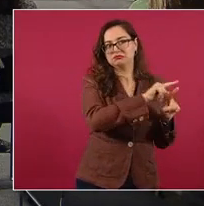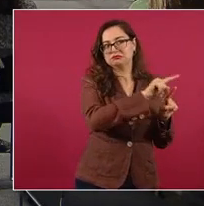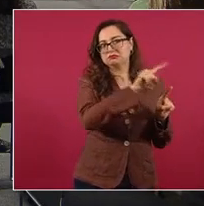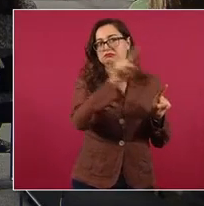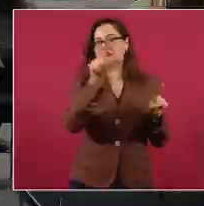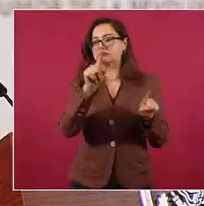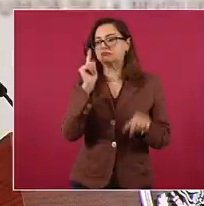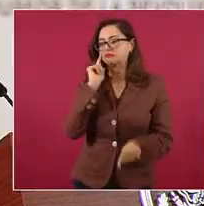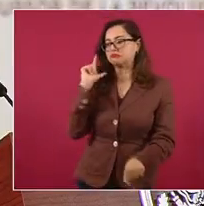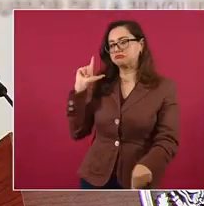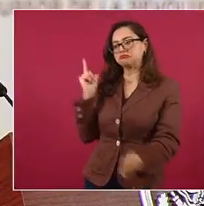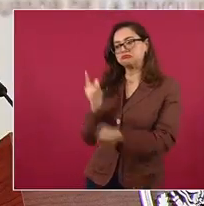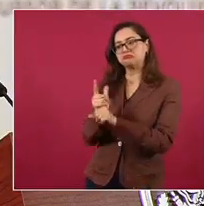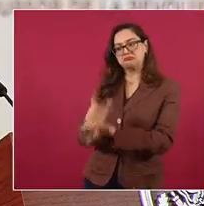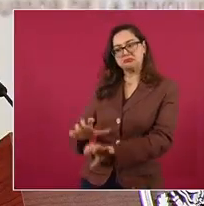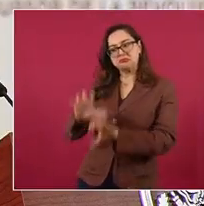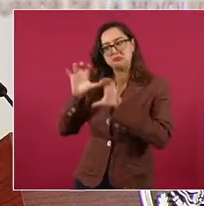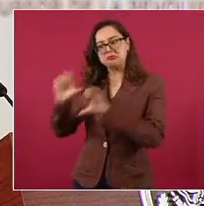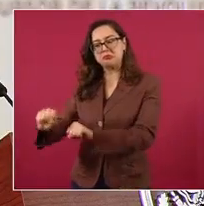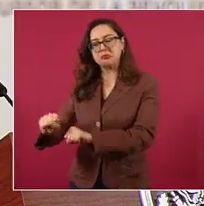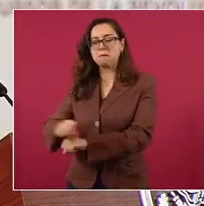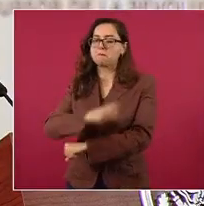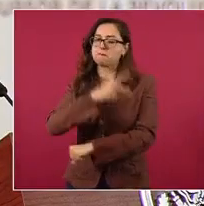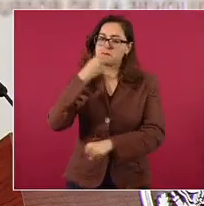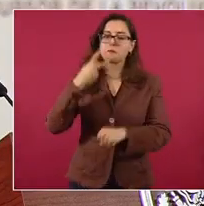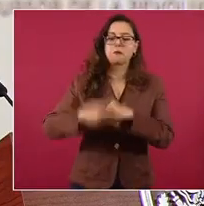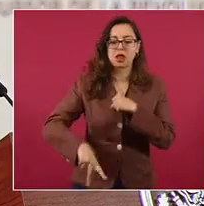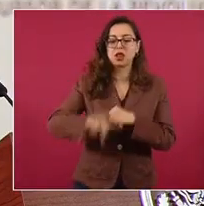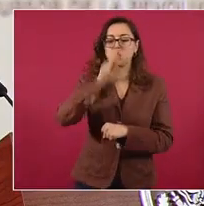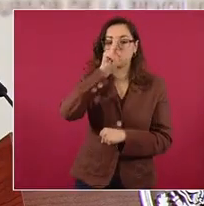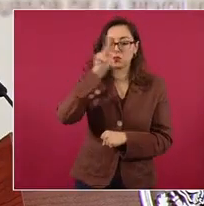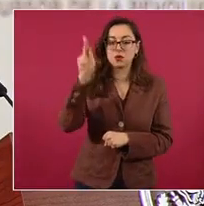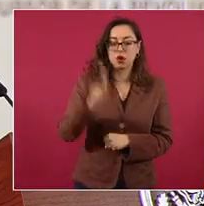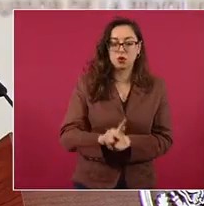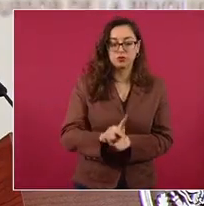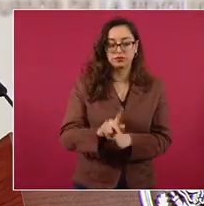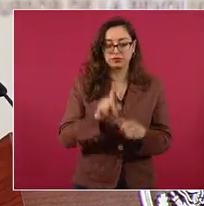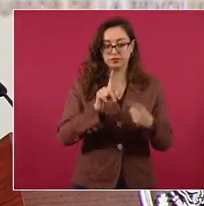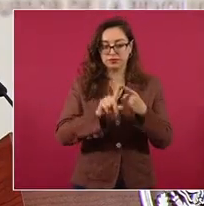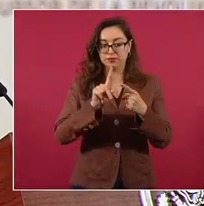más peligro. Y luego el transporte.